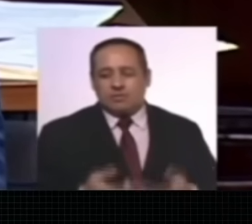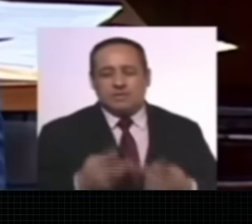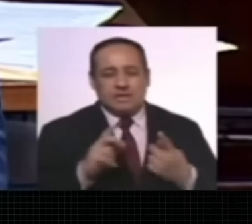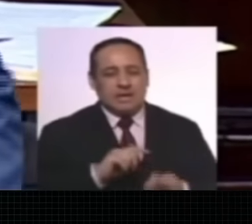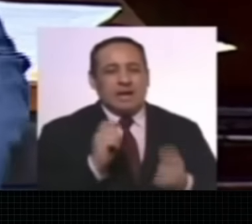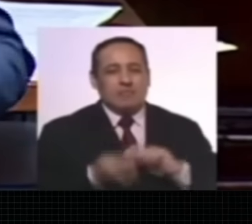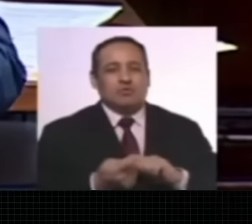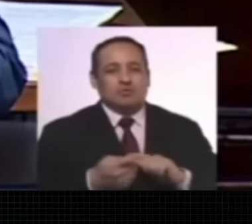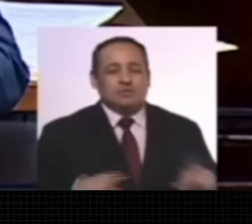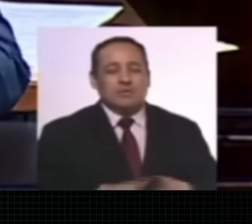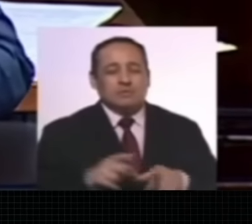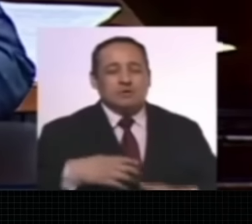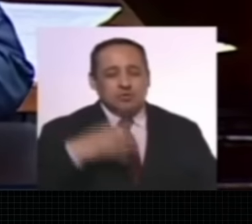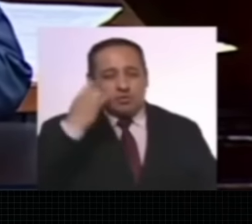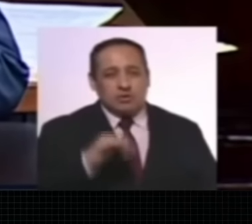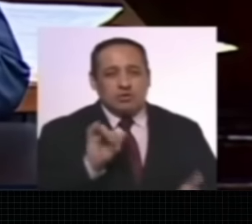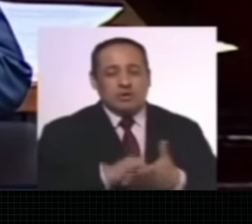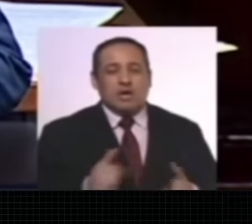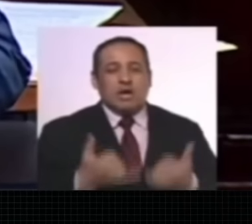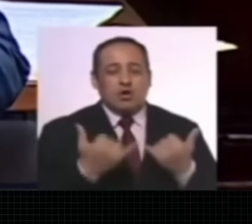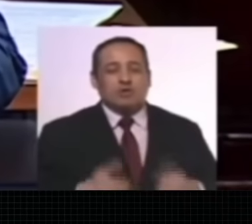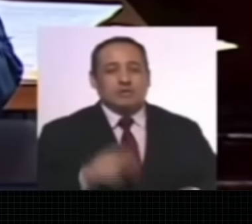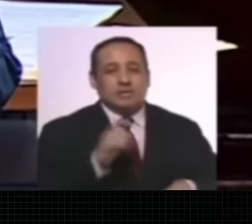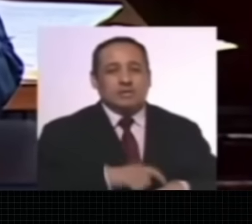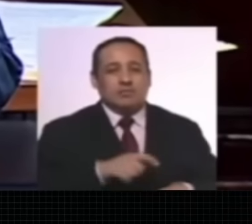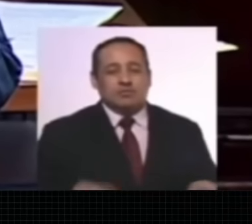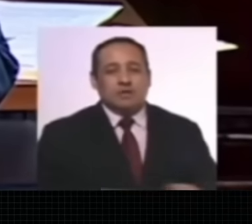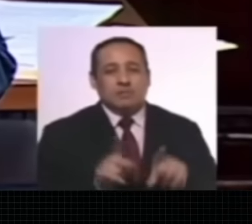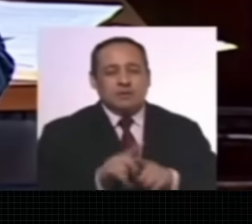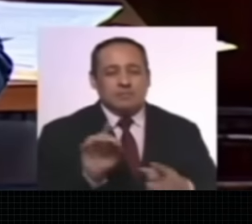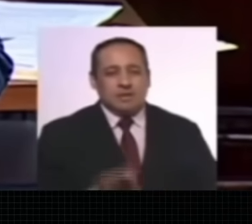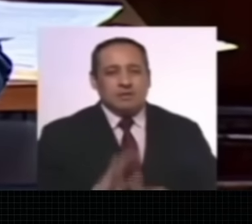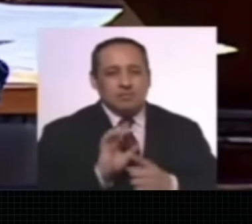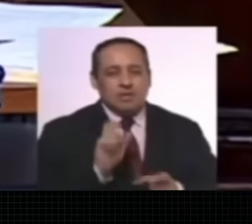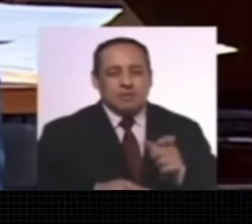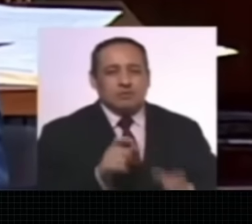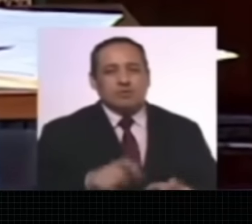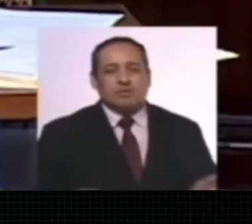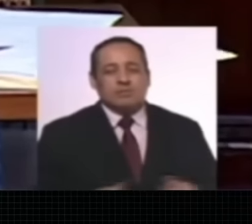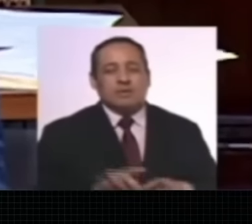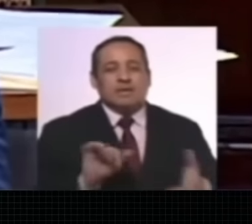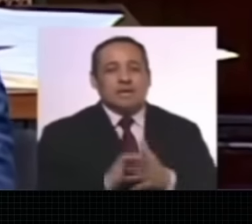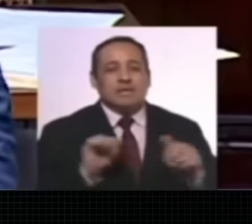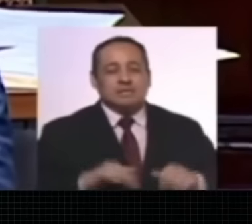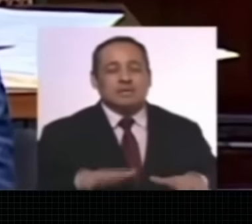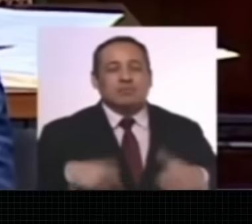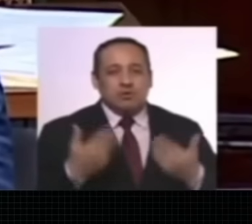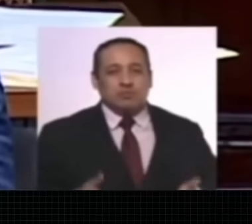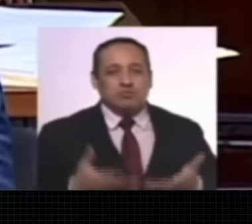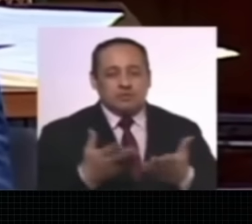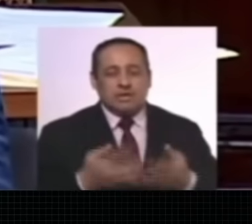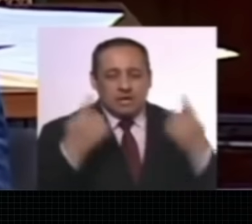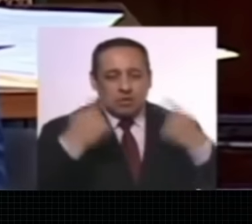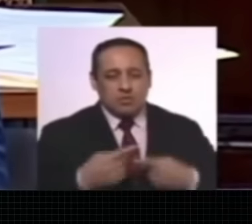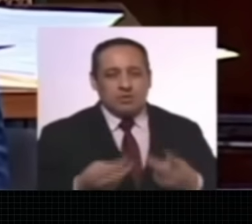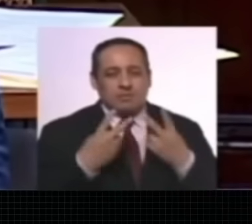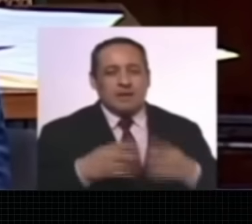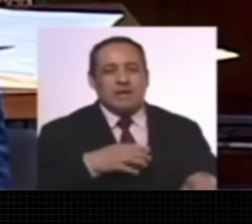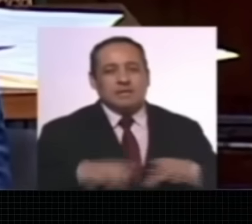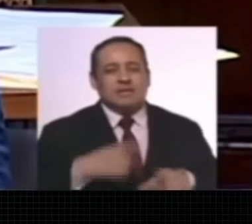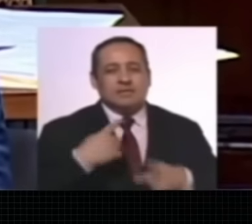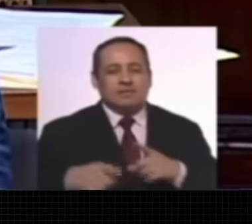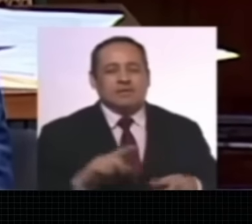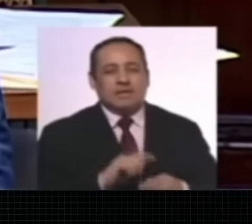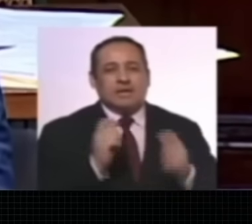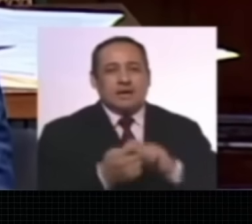reformas y creo que hoy es la oportunidad para demostrar la ciudadanía que sí podemos ponernos de acuerdo para hacer